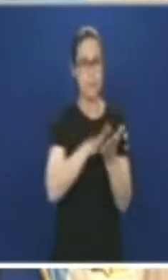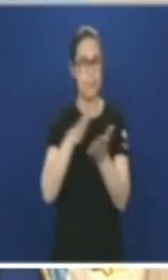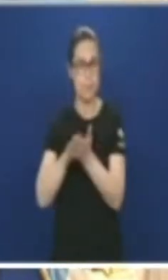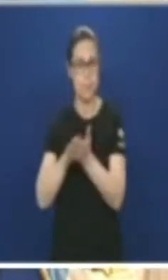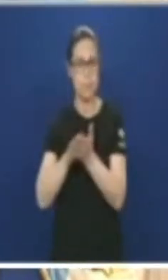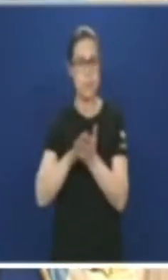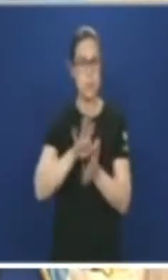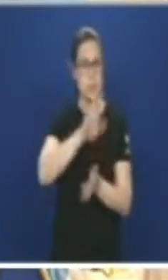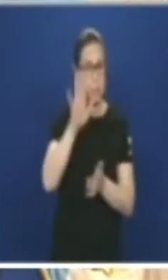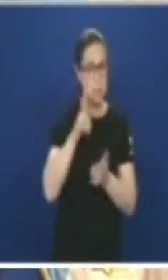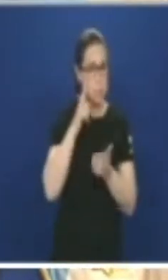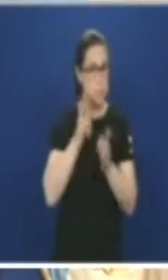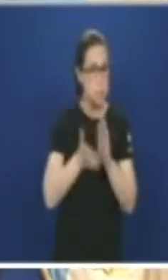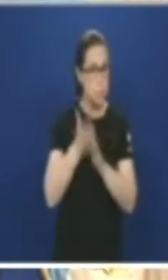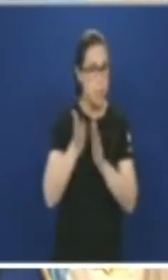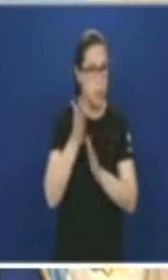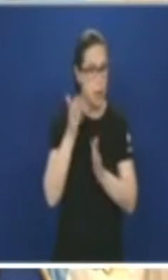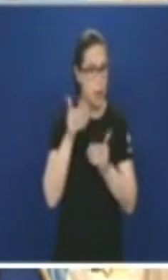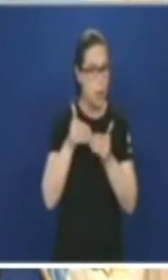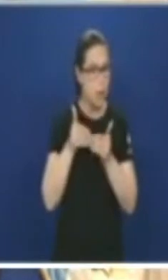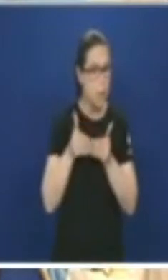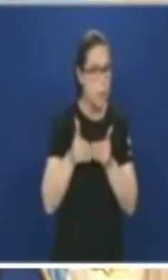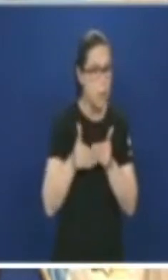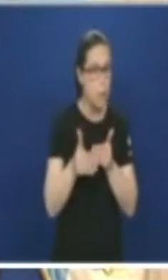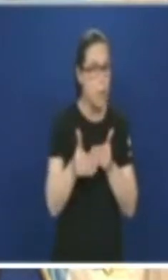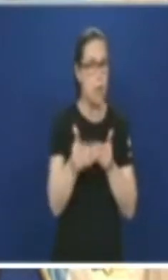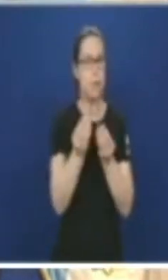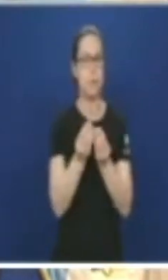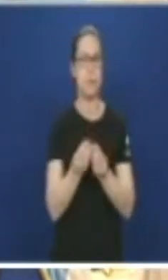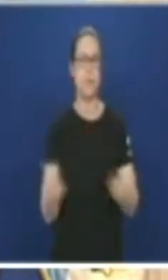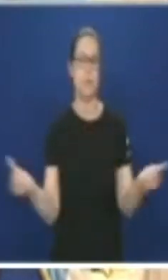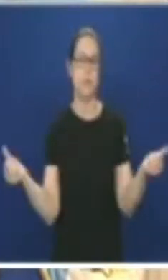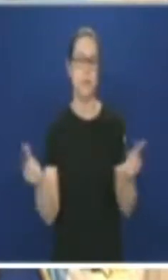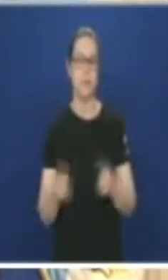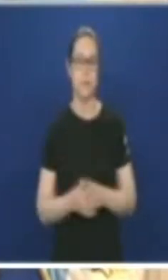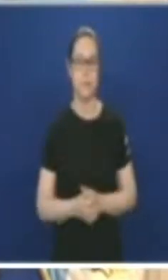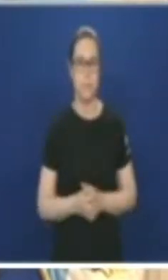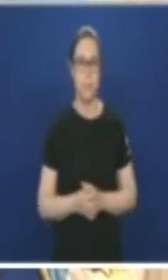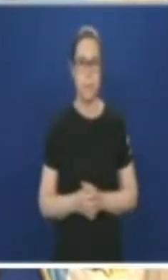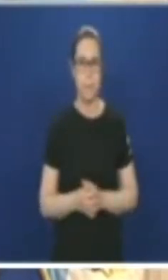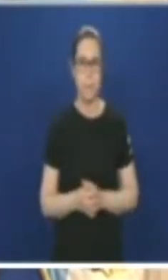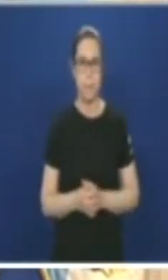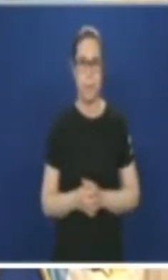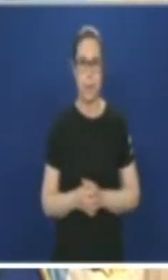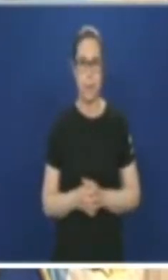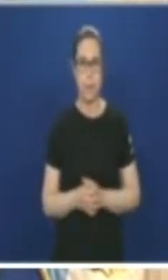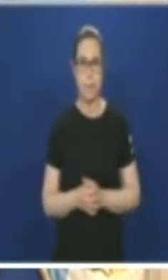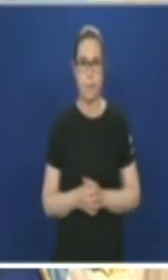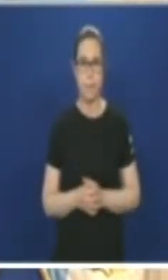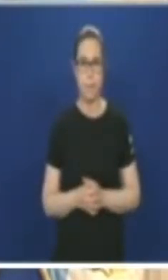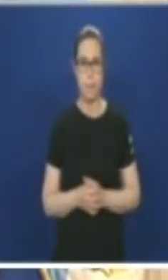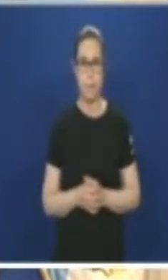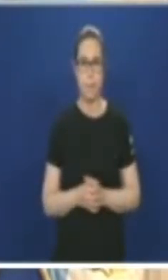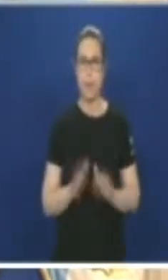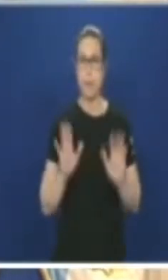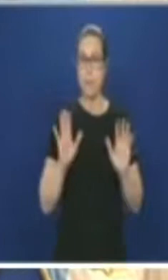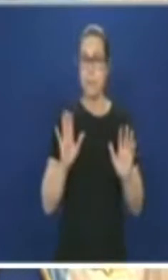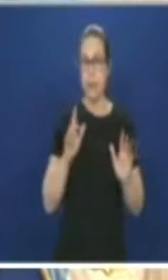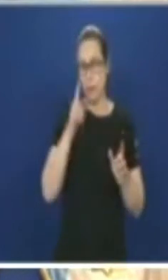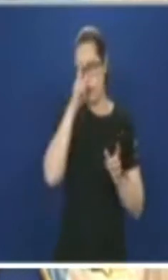que comenzamos a ver a luz ao final do túnel. Urxe con todo non baixar a